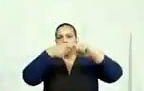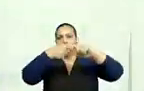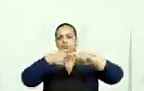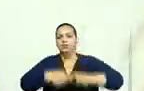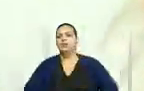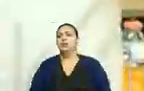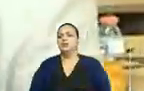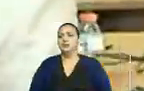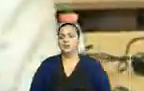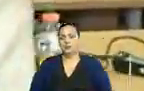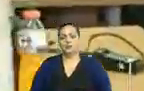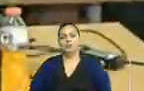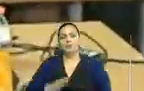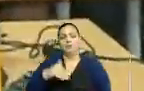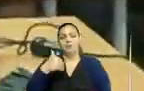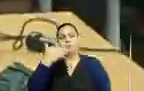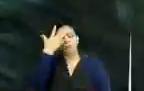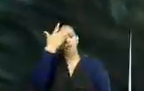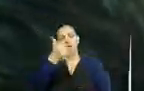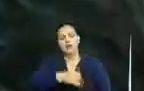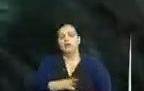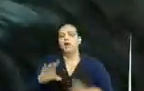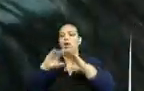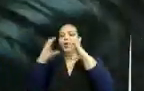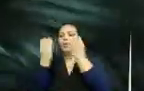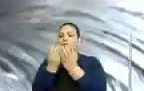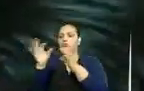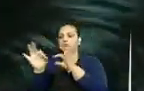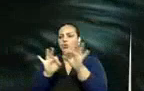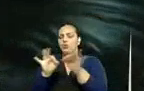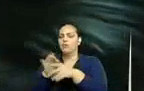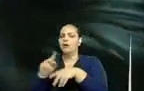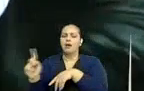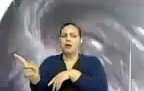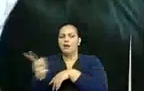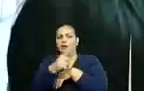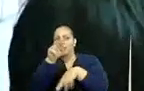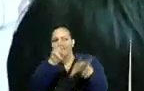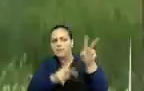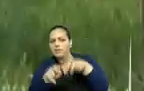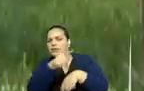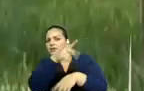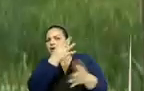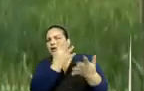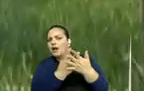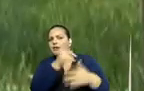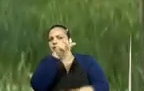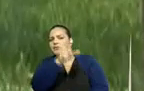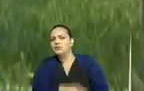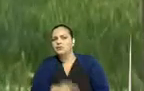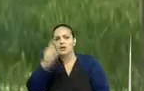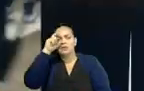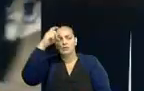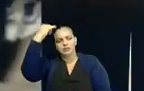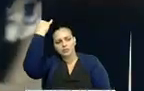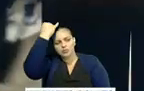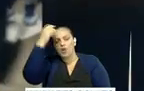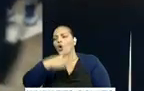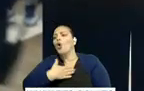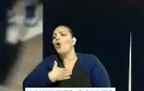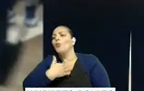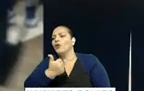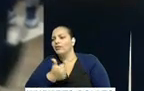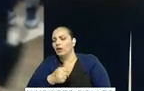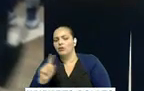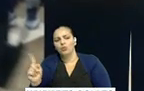emita un informe sobre cuál es la situación de Jorge Glass en el Centro de Rehabilitación Social Regional Centro